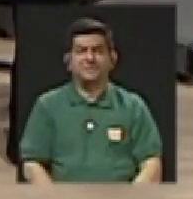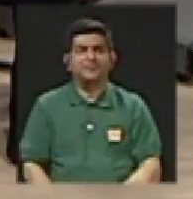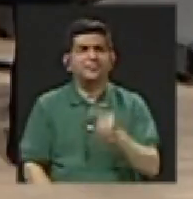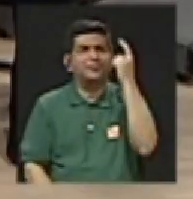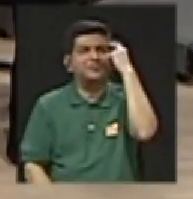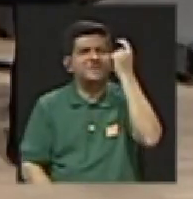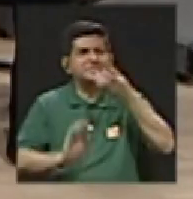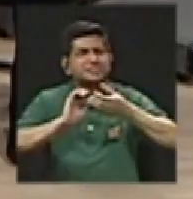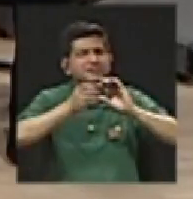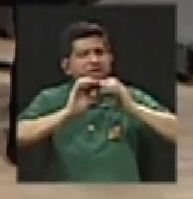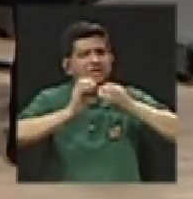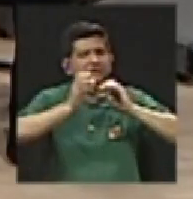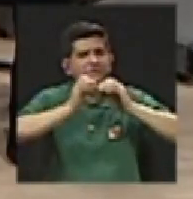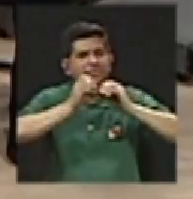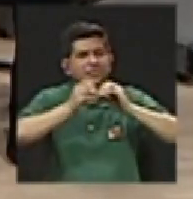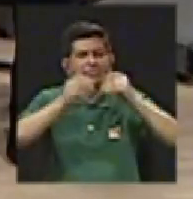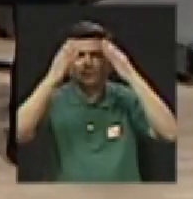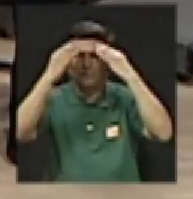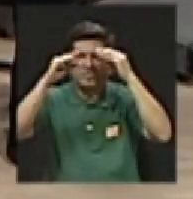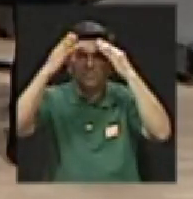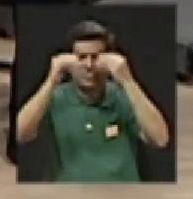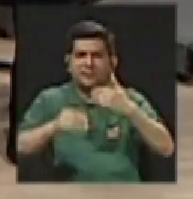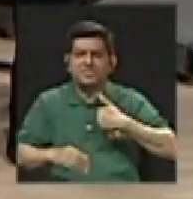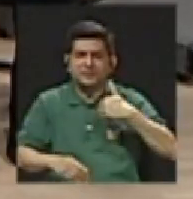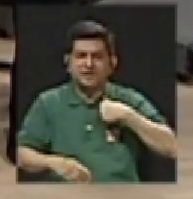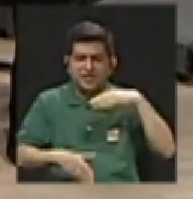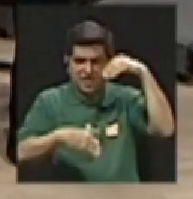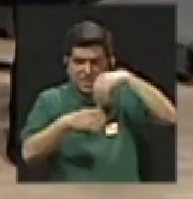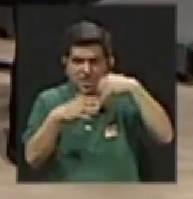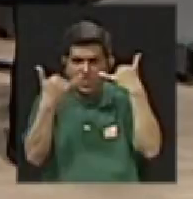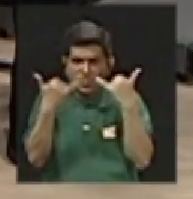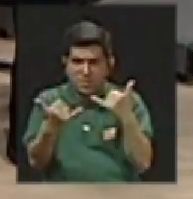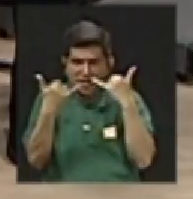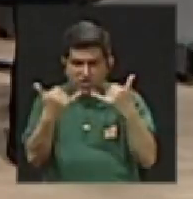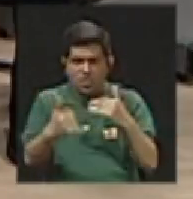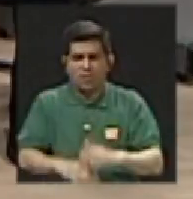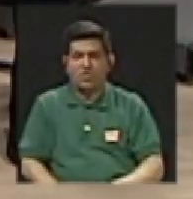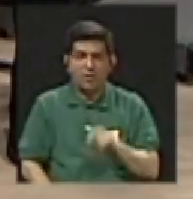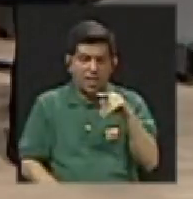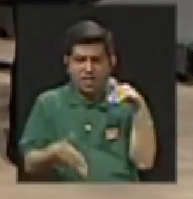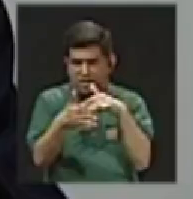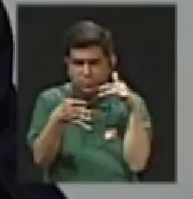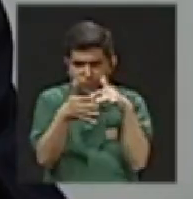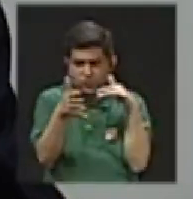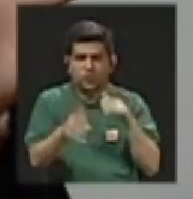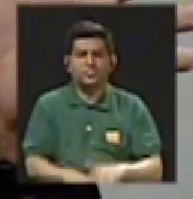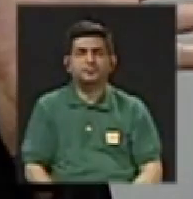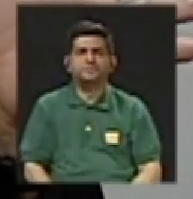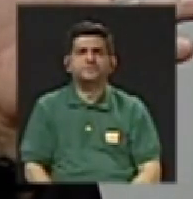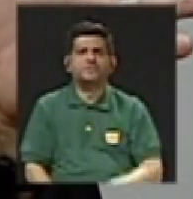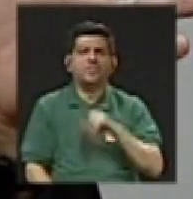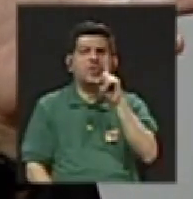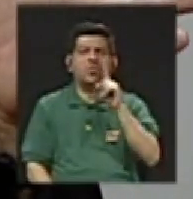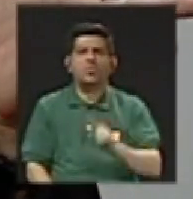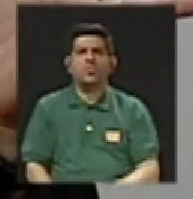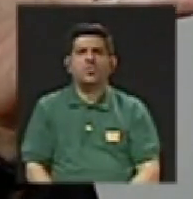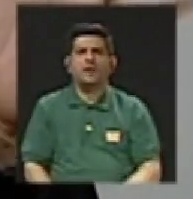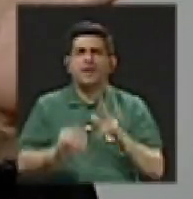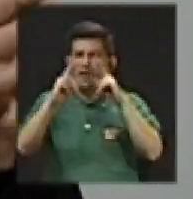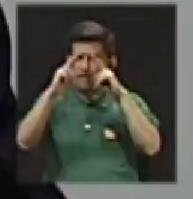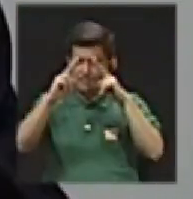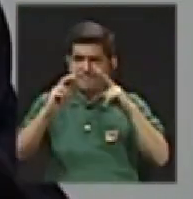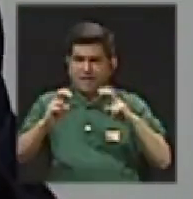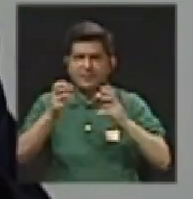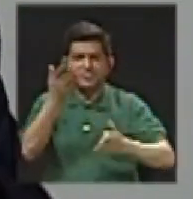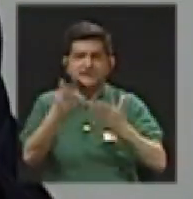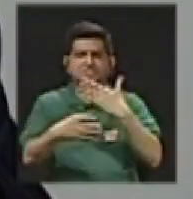la cantidad de información que estamos incorporando actualmente en este estudio. Hay una consideración